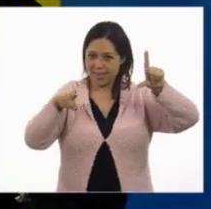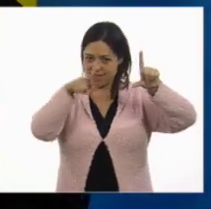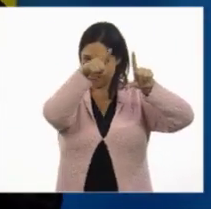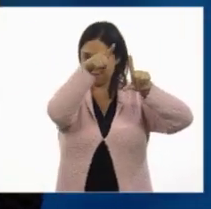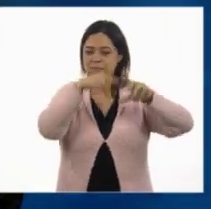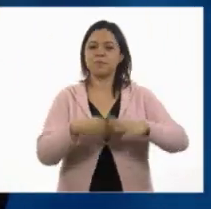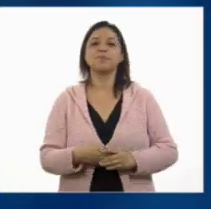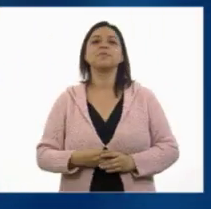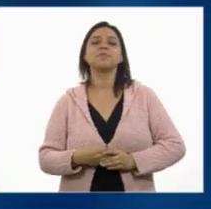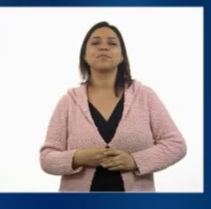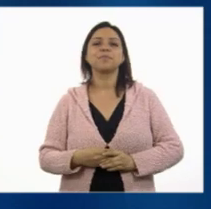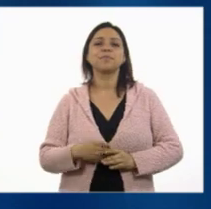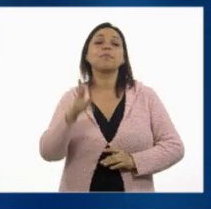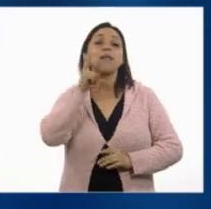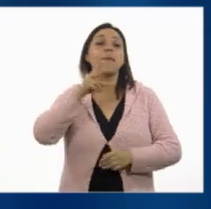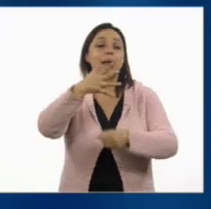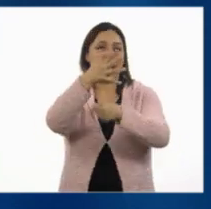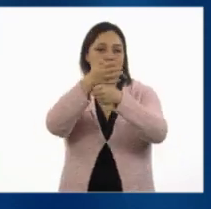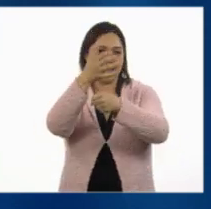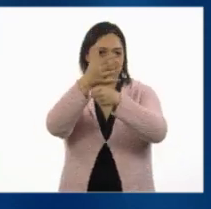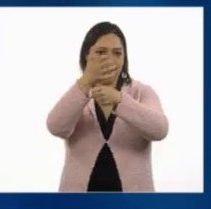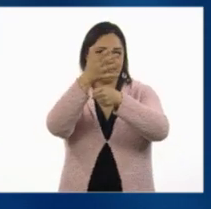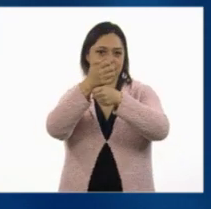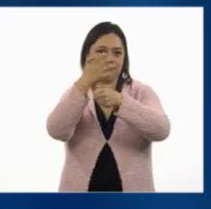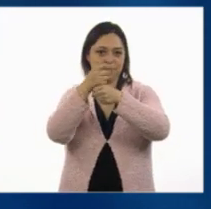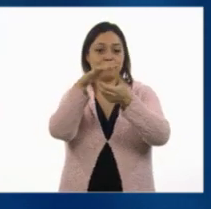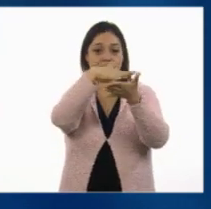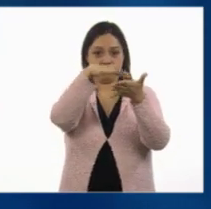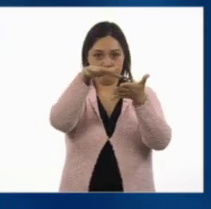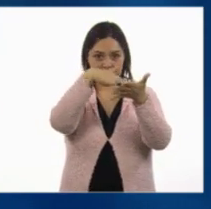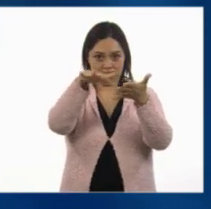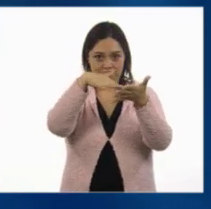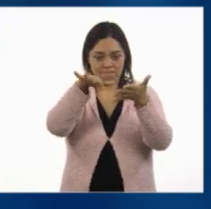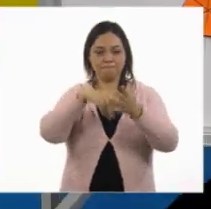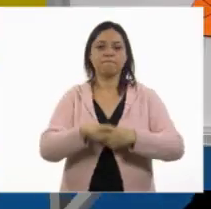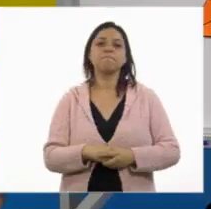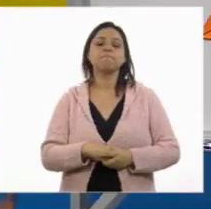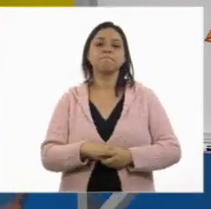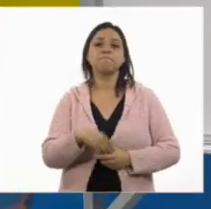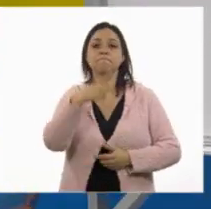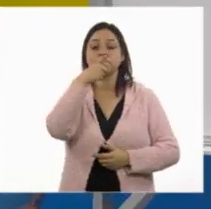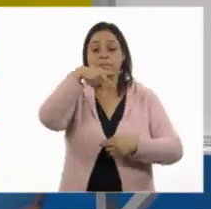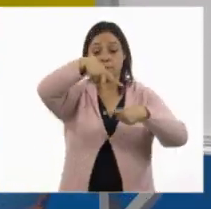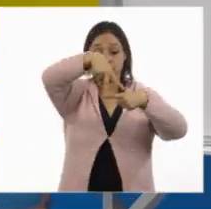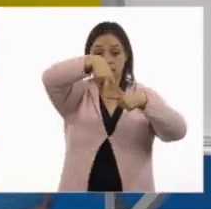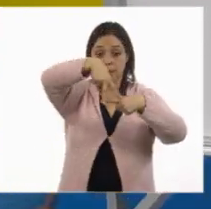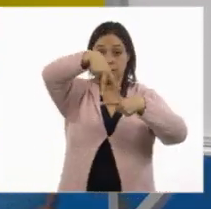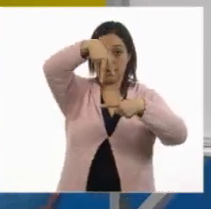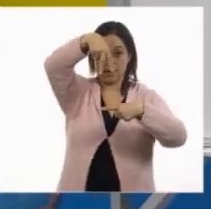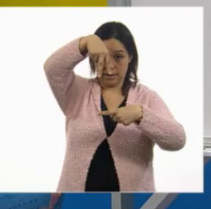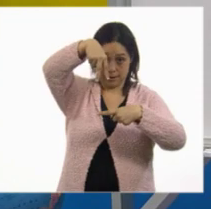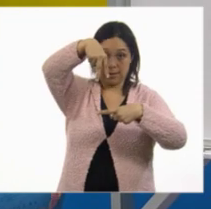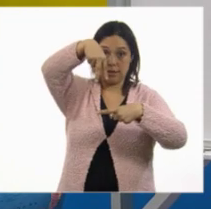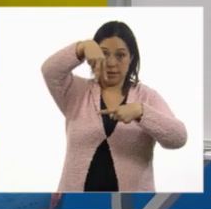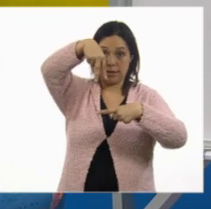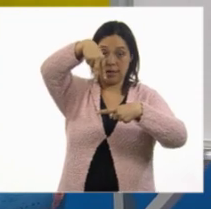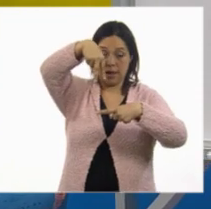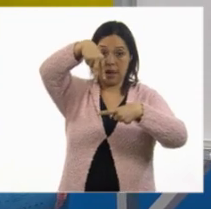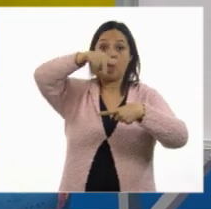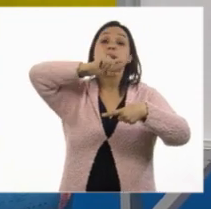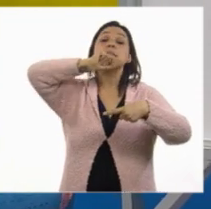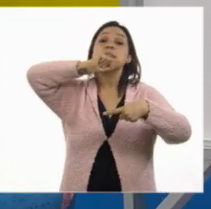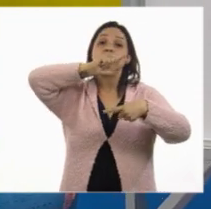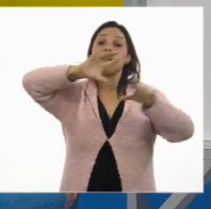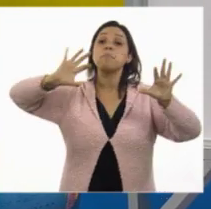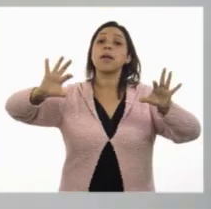Aníbal. A ver, ayúdame a leerla tú. Bien. Dice, triángulo isósceles, que también es un